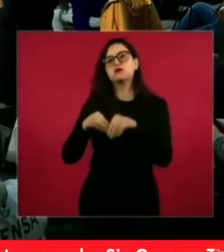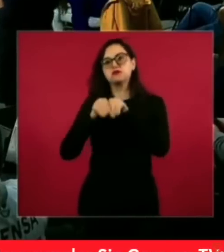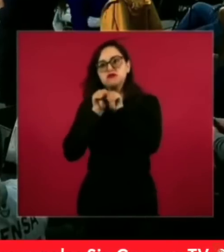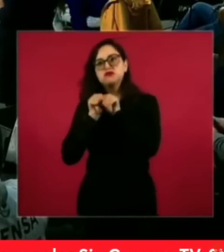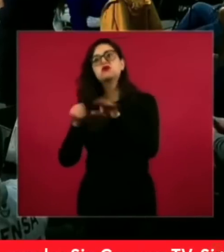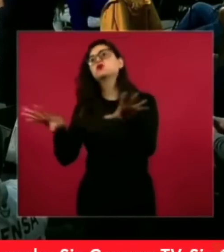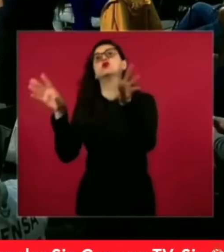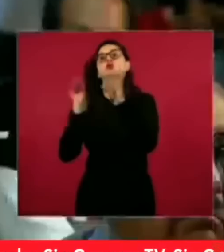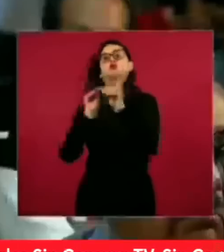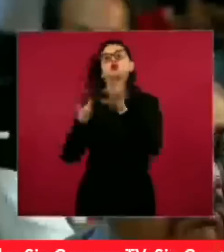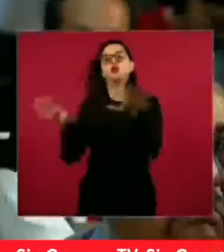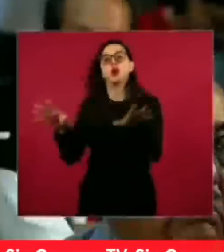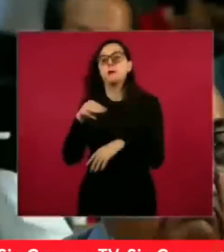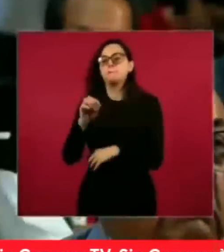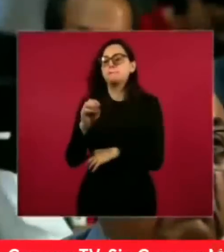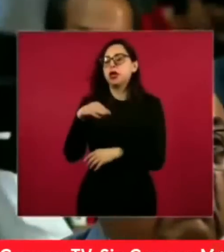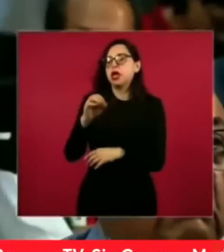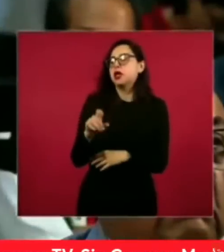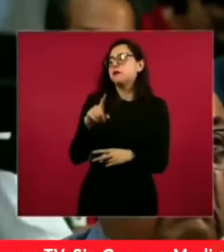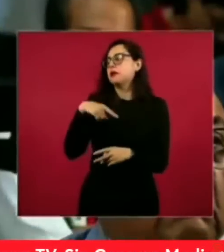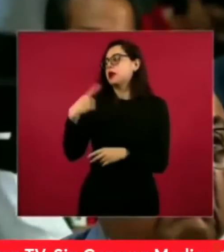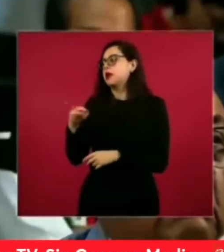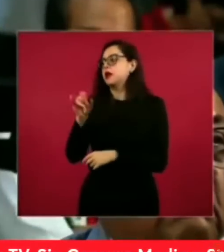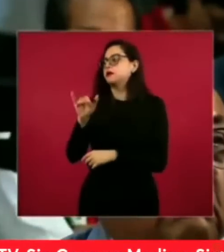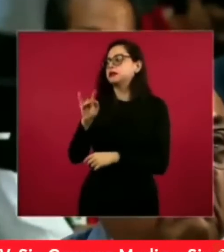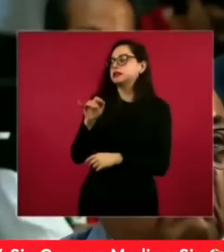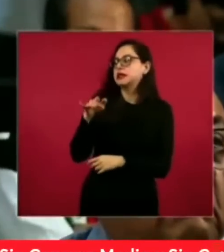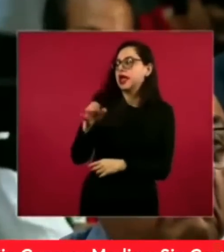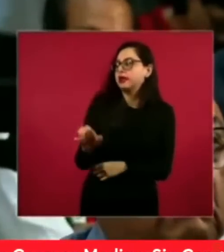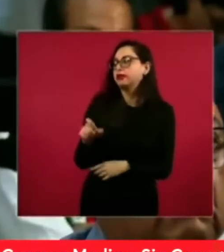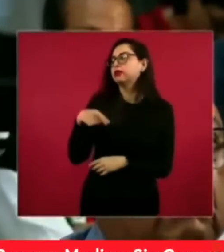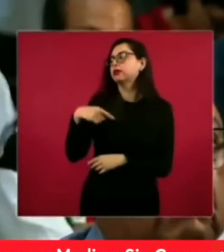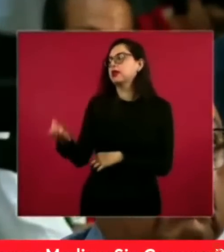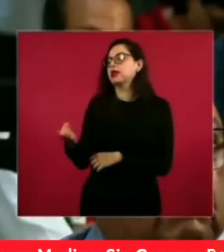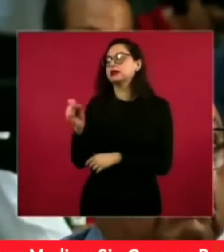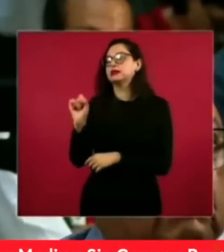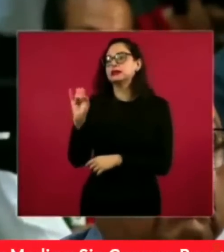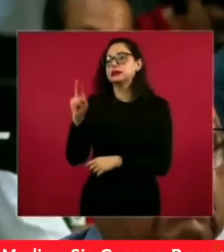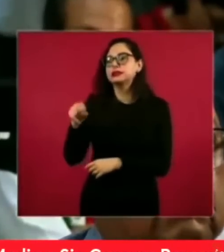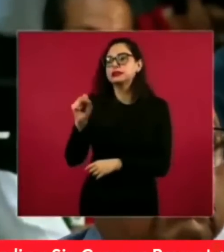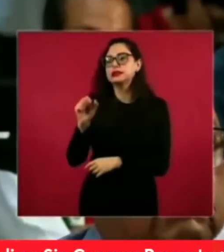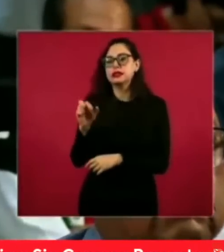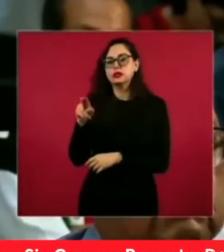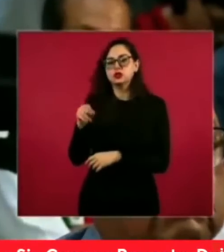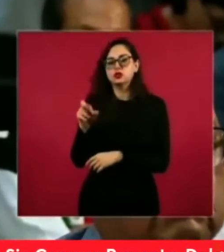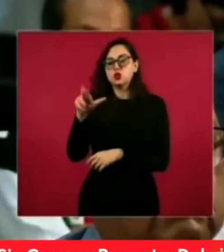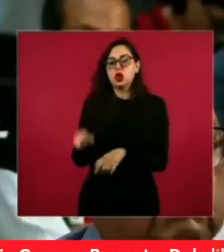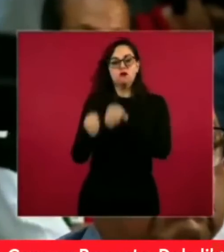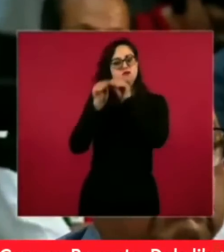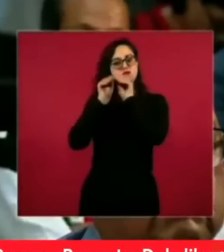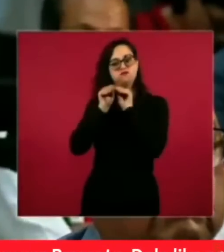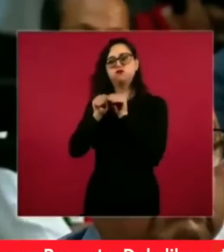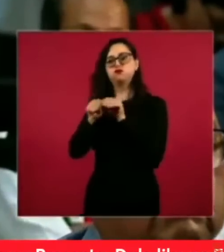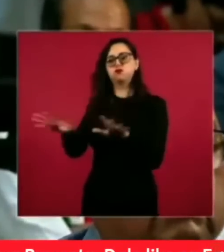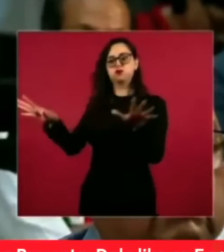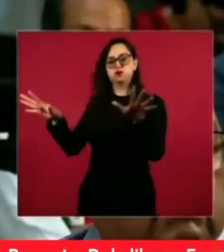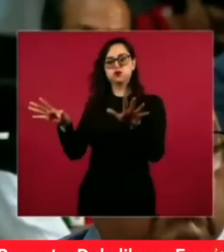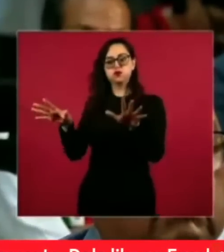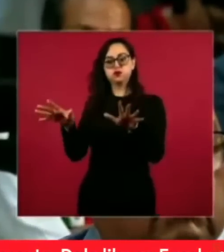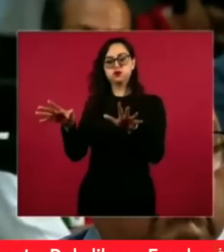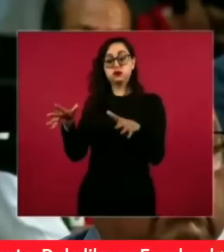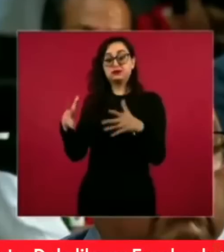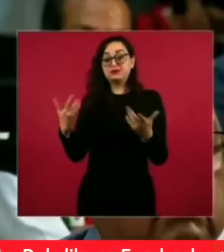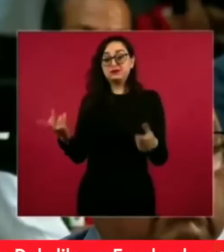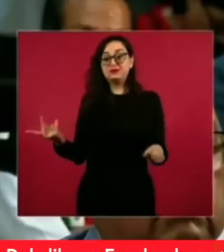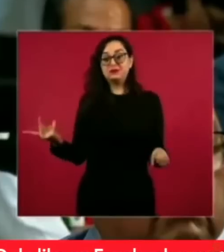periodistas, como Vicente Serrano también en Sin Censura, se rompió ese cerco informativo y algún efecto, algo tuvo